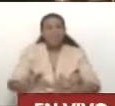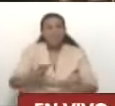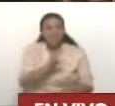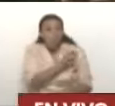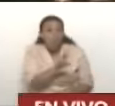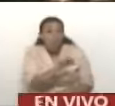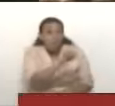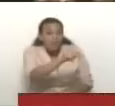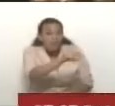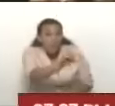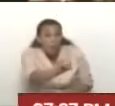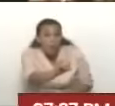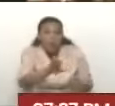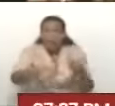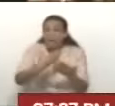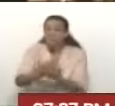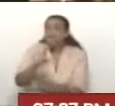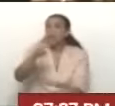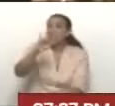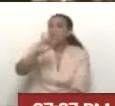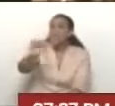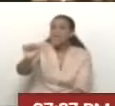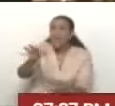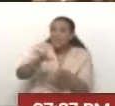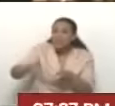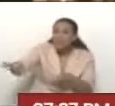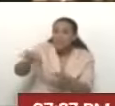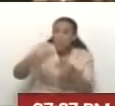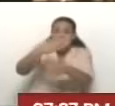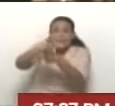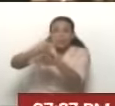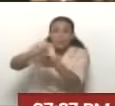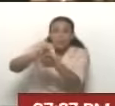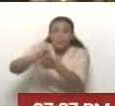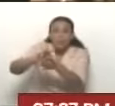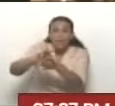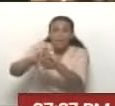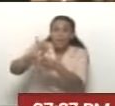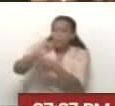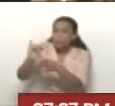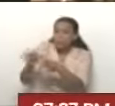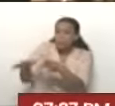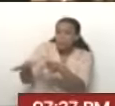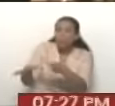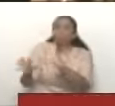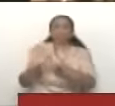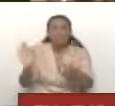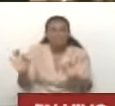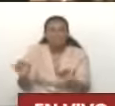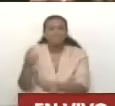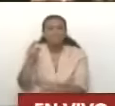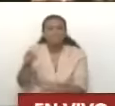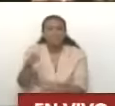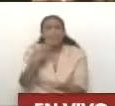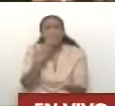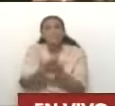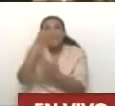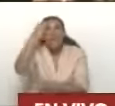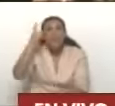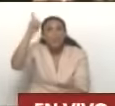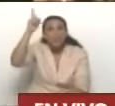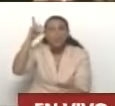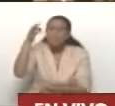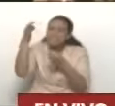Orinoco hasta Urica, que son nuestras fronteras de sur a norte. Le bendicen y piden a Dios